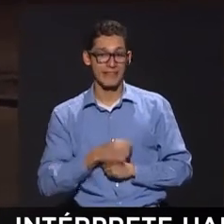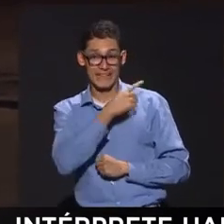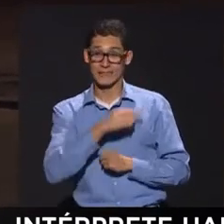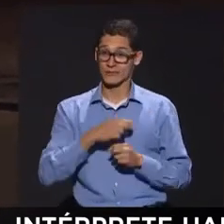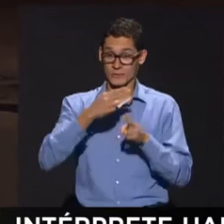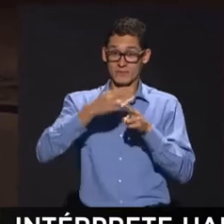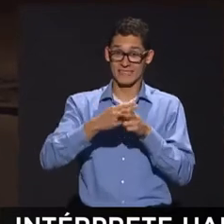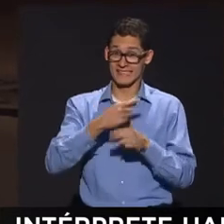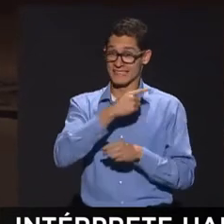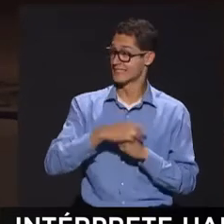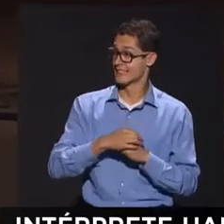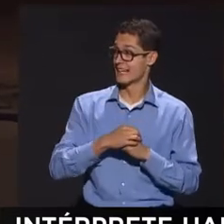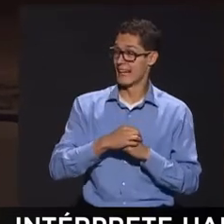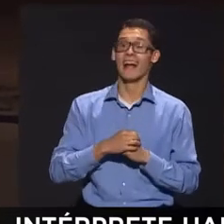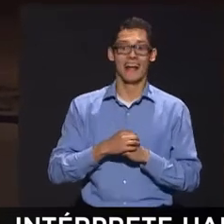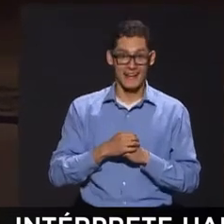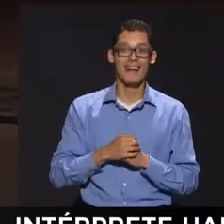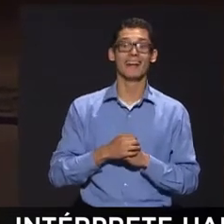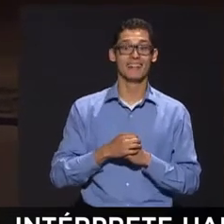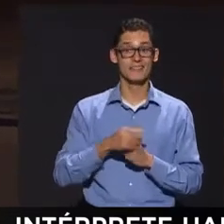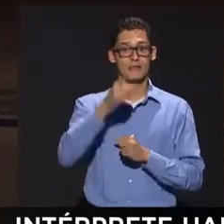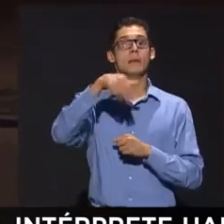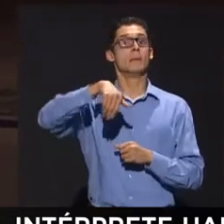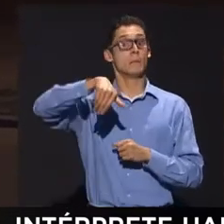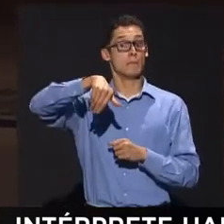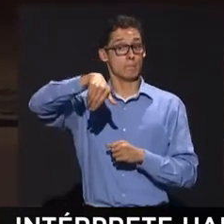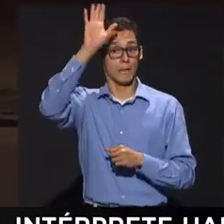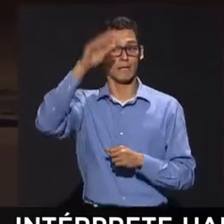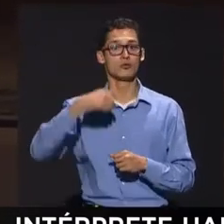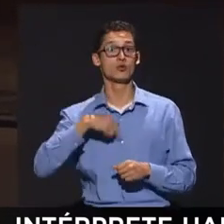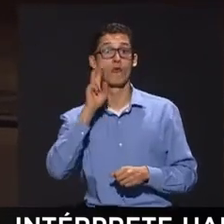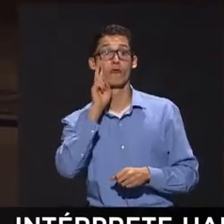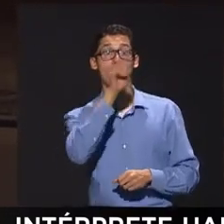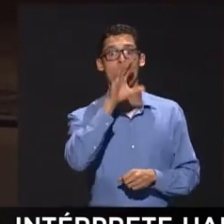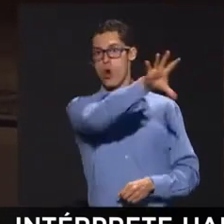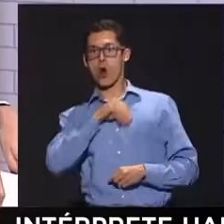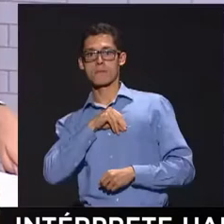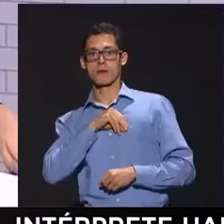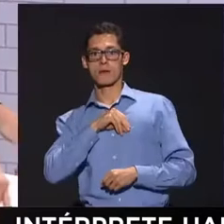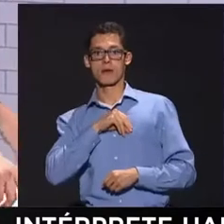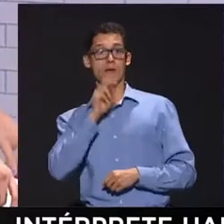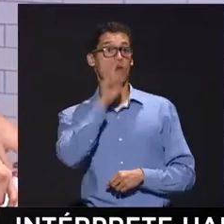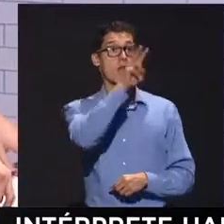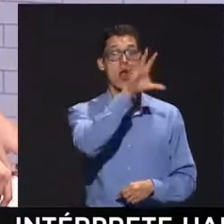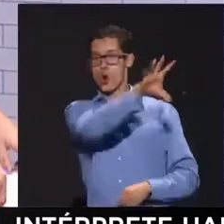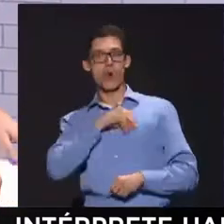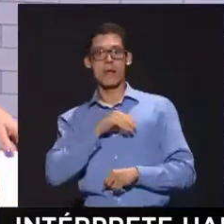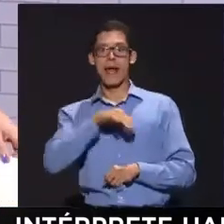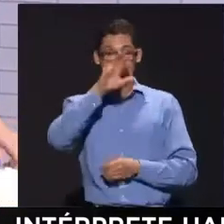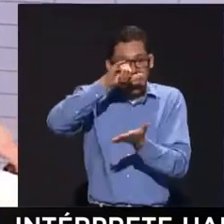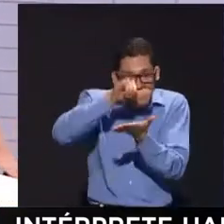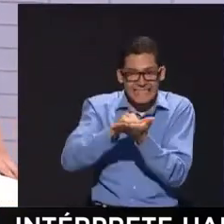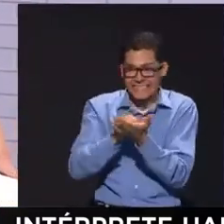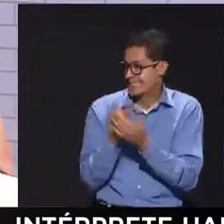decimos. Por eso hubo una confusión. ¿Cierto? Entonces, que lo que dice, lo que hago, y cada uno se confundió de manera diferente.